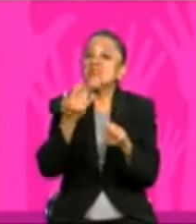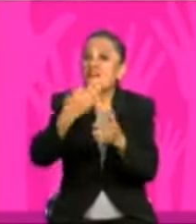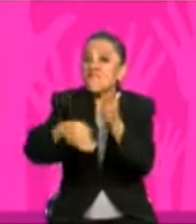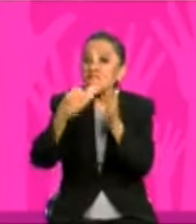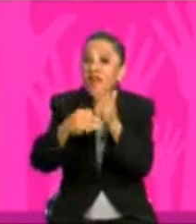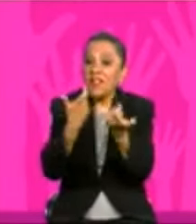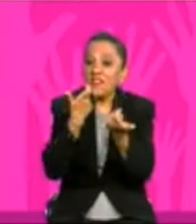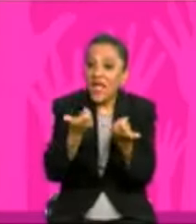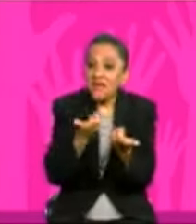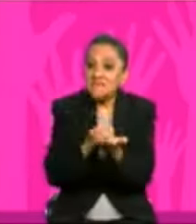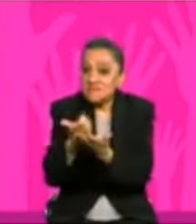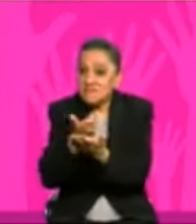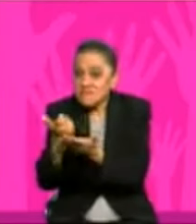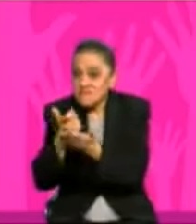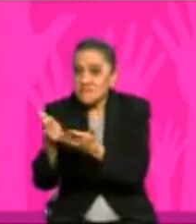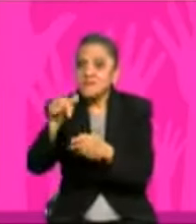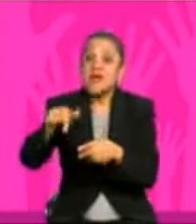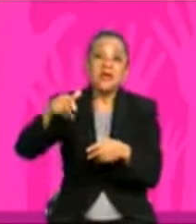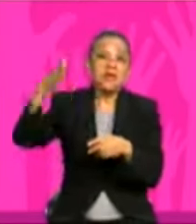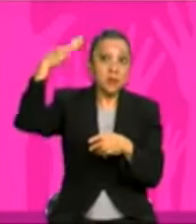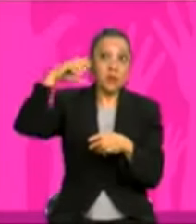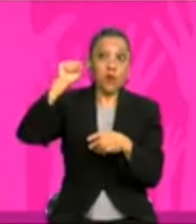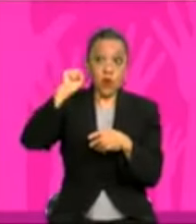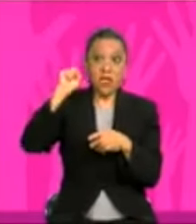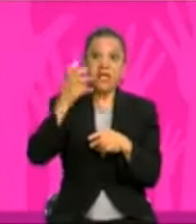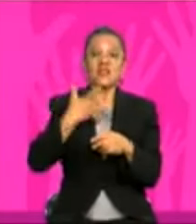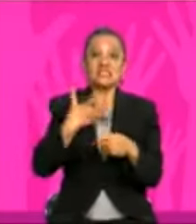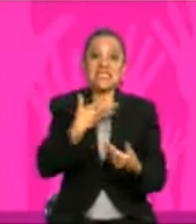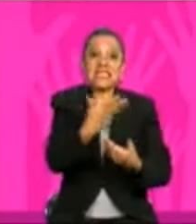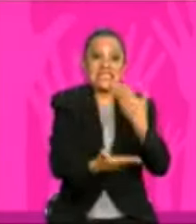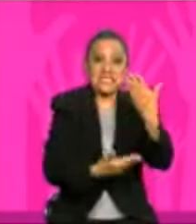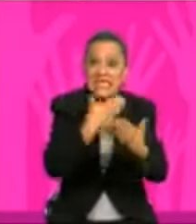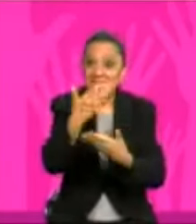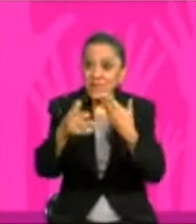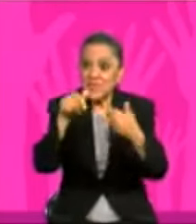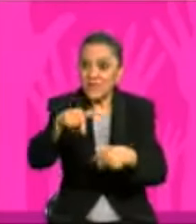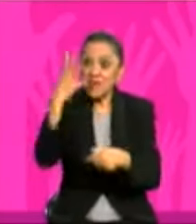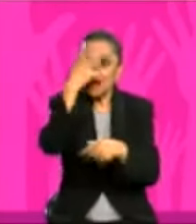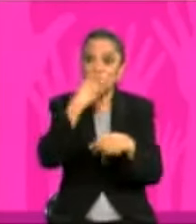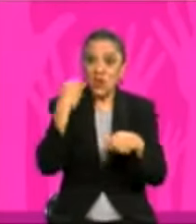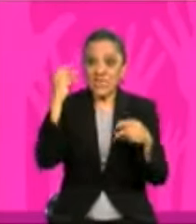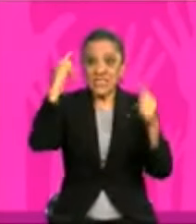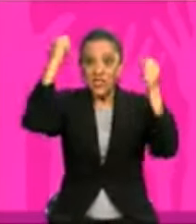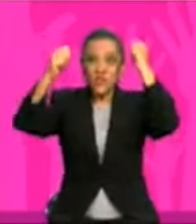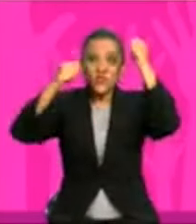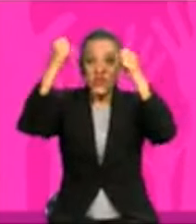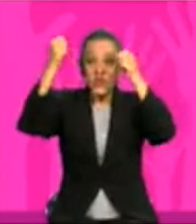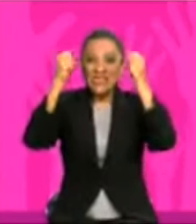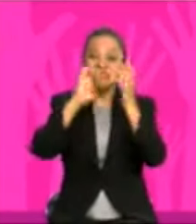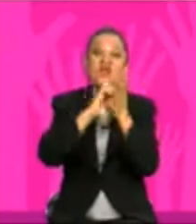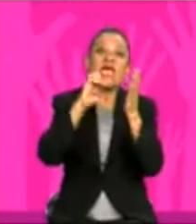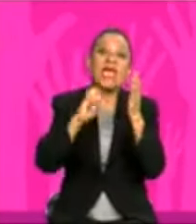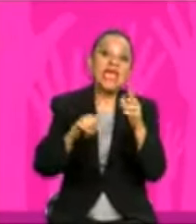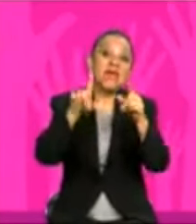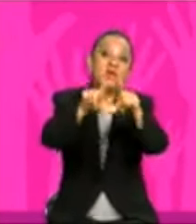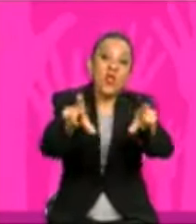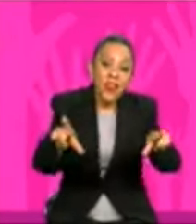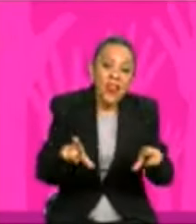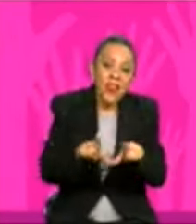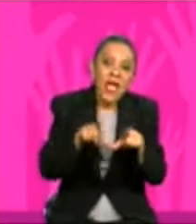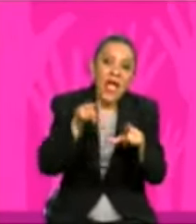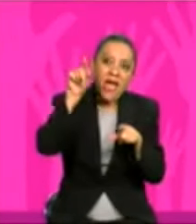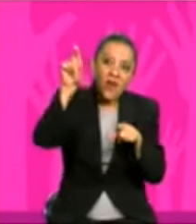una entidad predilecta en prestaciones de servicios por sus atractivos turísticos, citando un ejemplo, el lago de Tequesquitengo